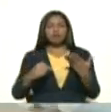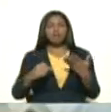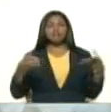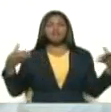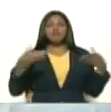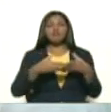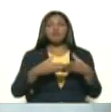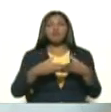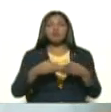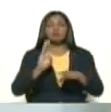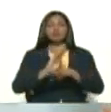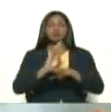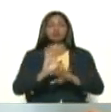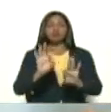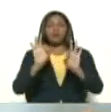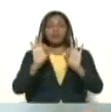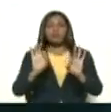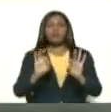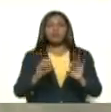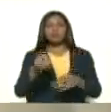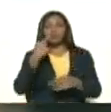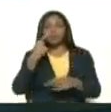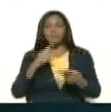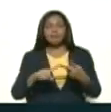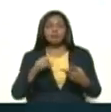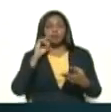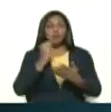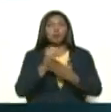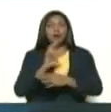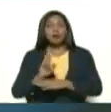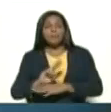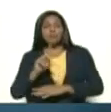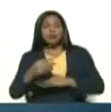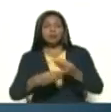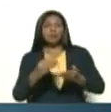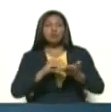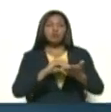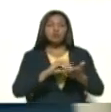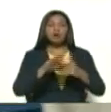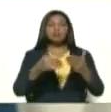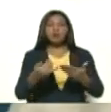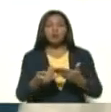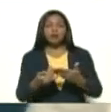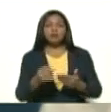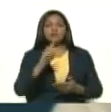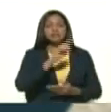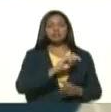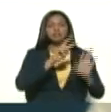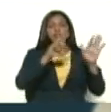de bioseguridad, tratamiento, pruebas rápidas que se han aplicado a